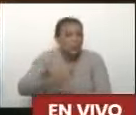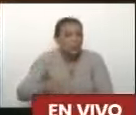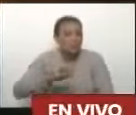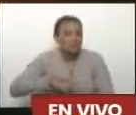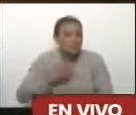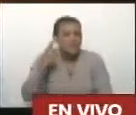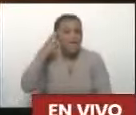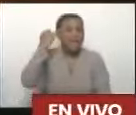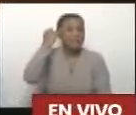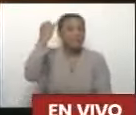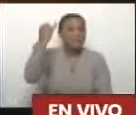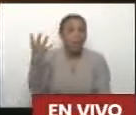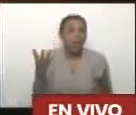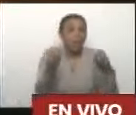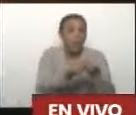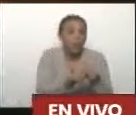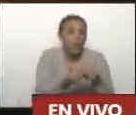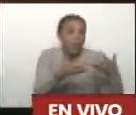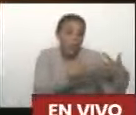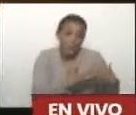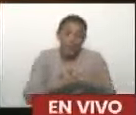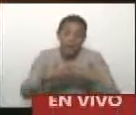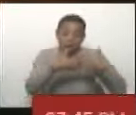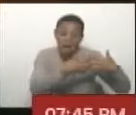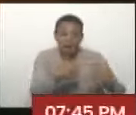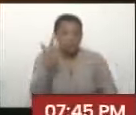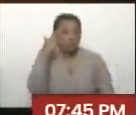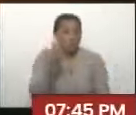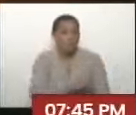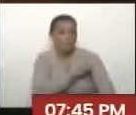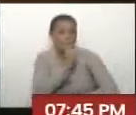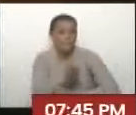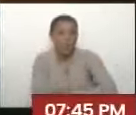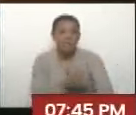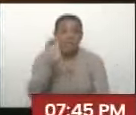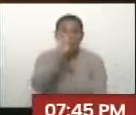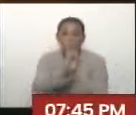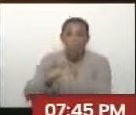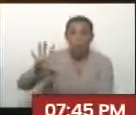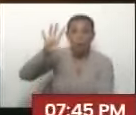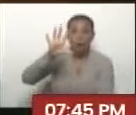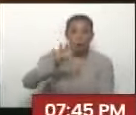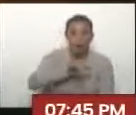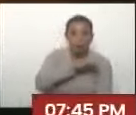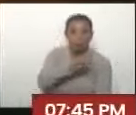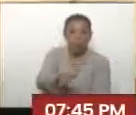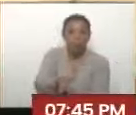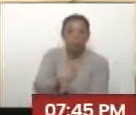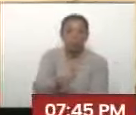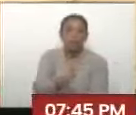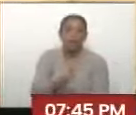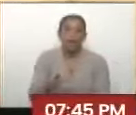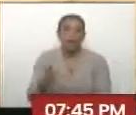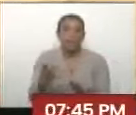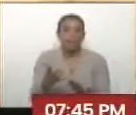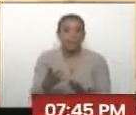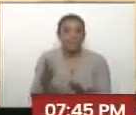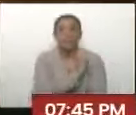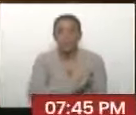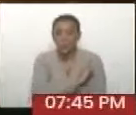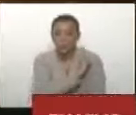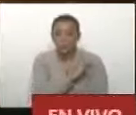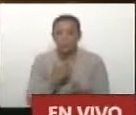sionista junto con el imperialismo norteamericano y británico ha Librado contra el pueblo indígena de